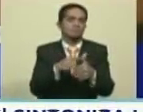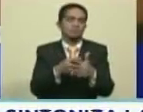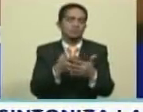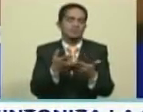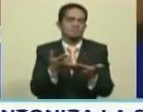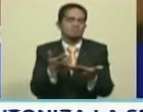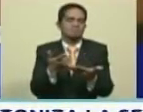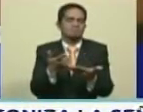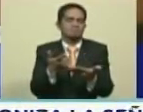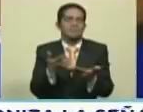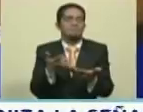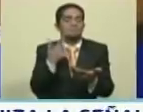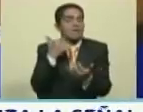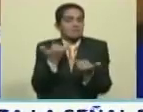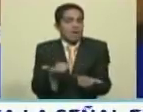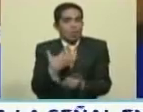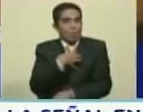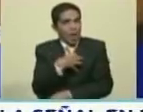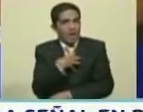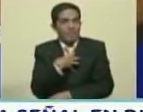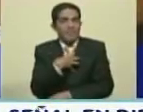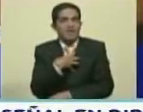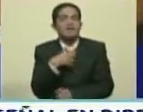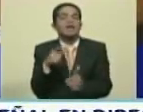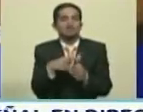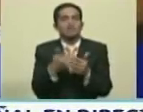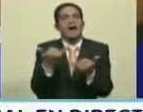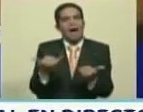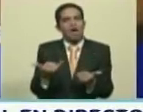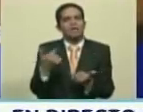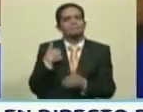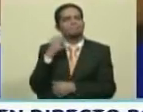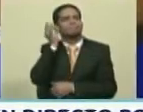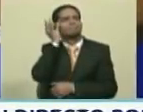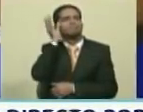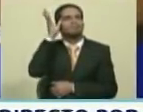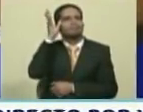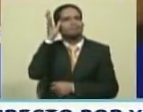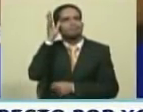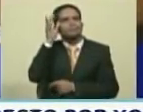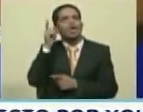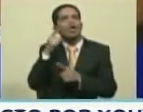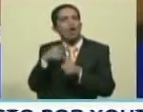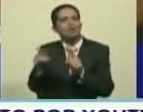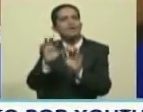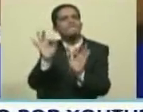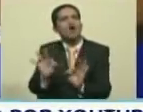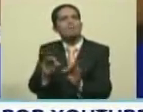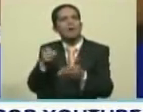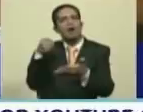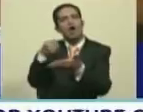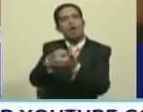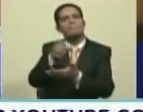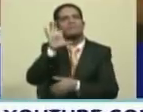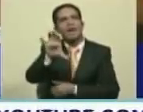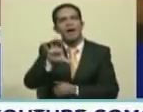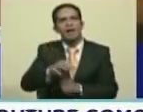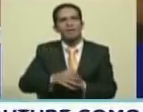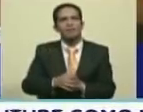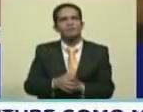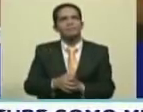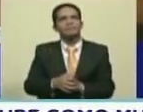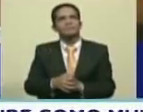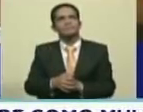Estado, son esta clase de golpes contra hermanos presidentes, hermanas, que estaban con proceso